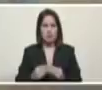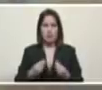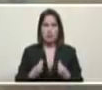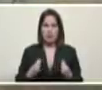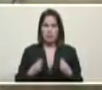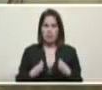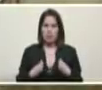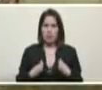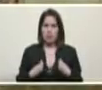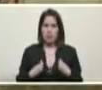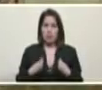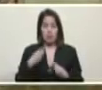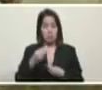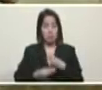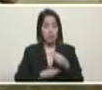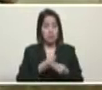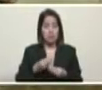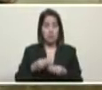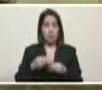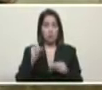para cumplir una misión, estoy seguro.